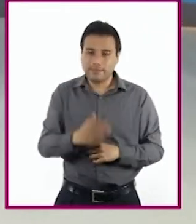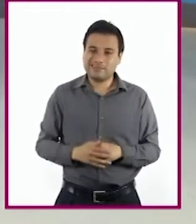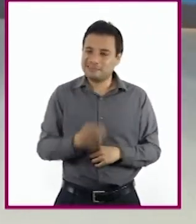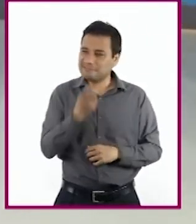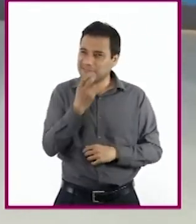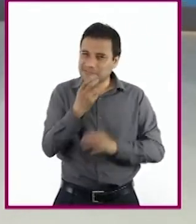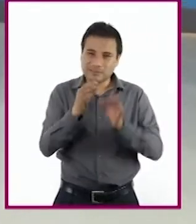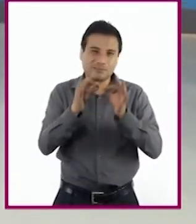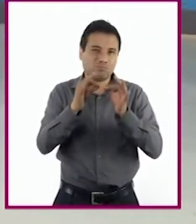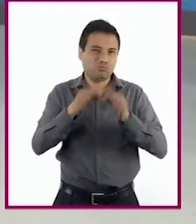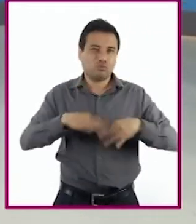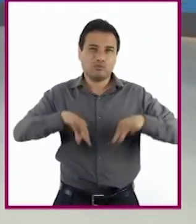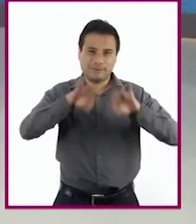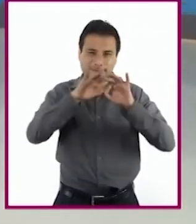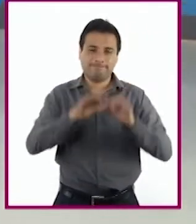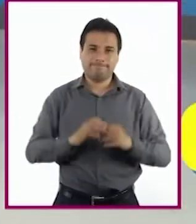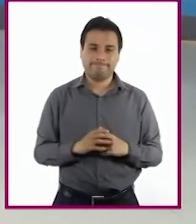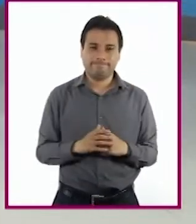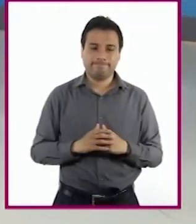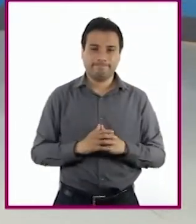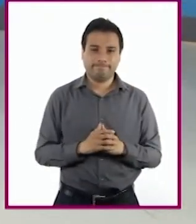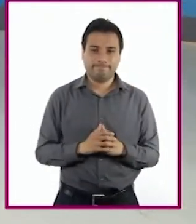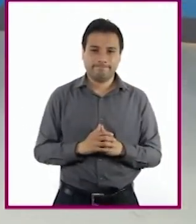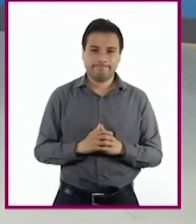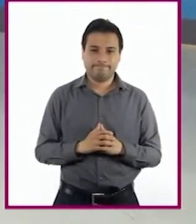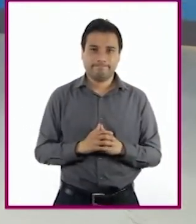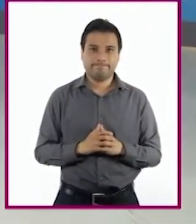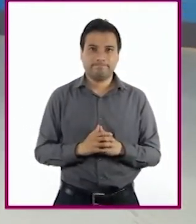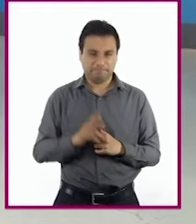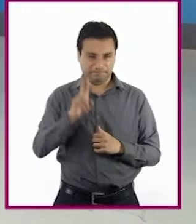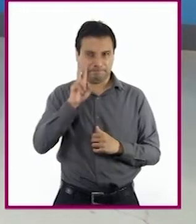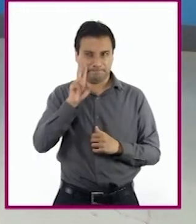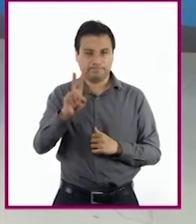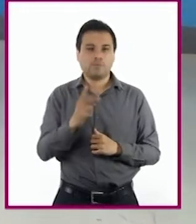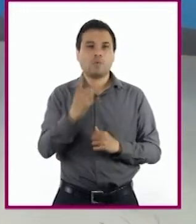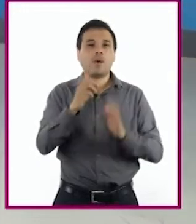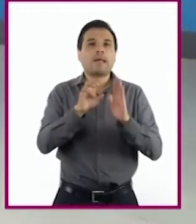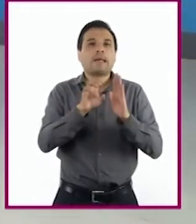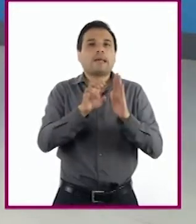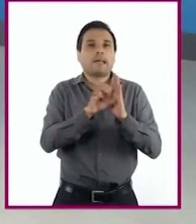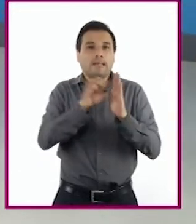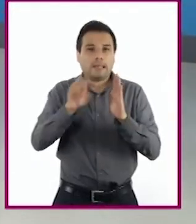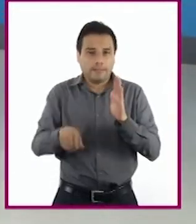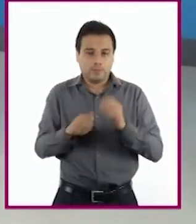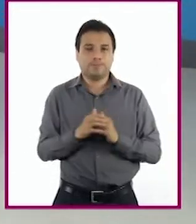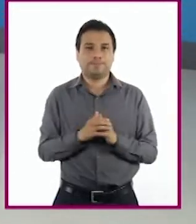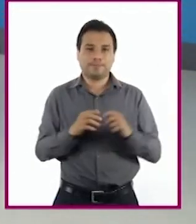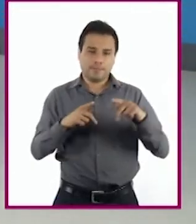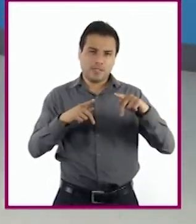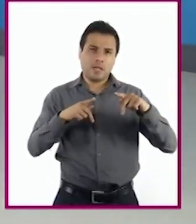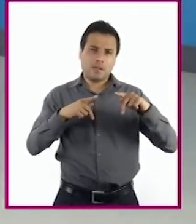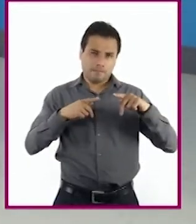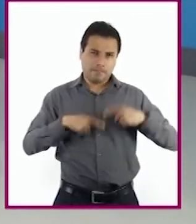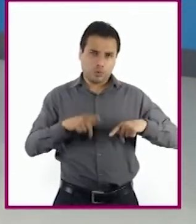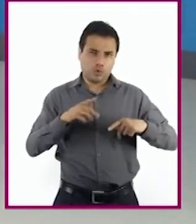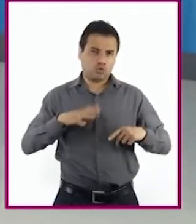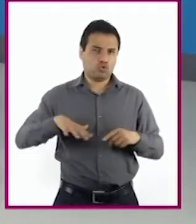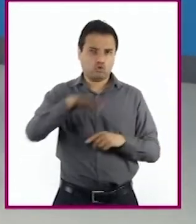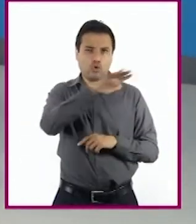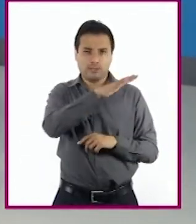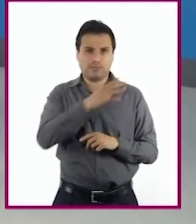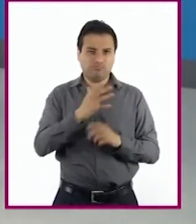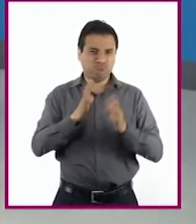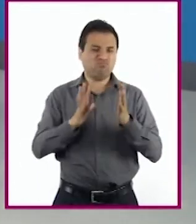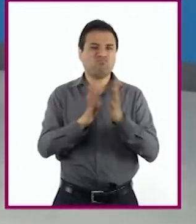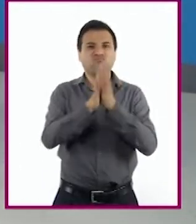que se presenta de manera cotidiana. Veamos un ejemplo donde la población ha puesto en práctica los valores